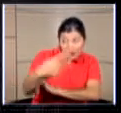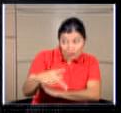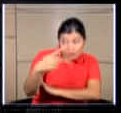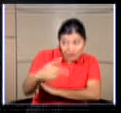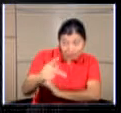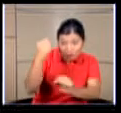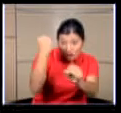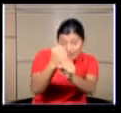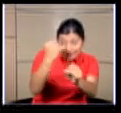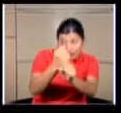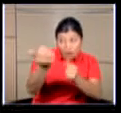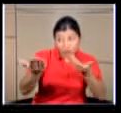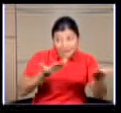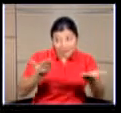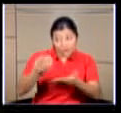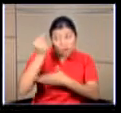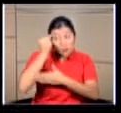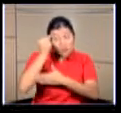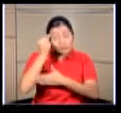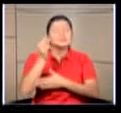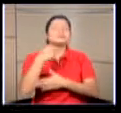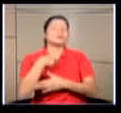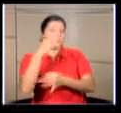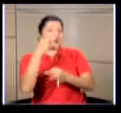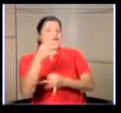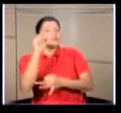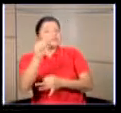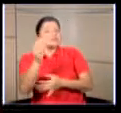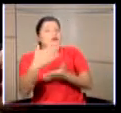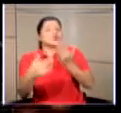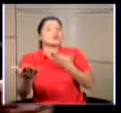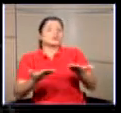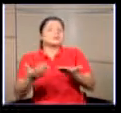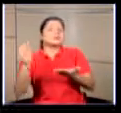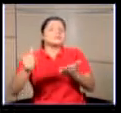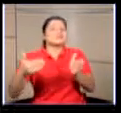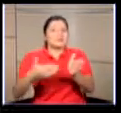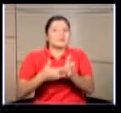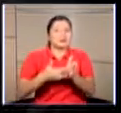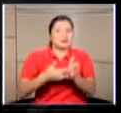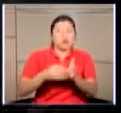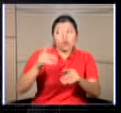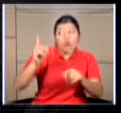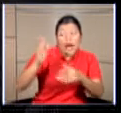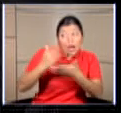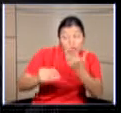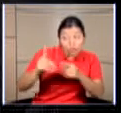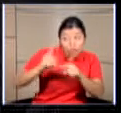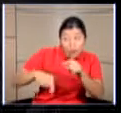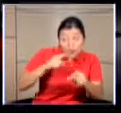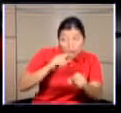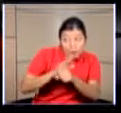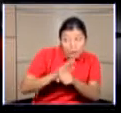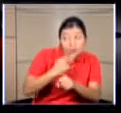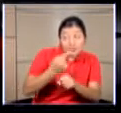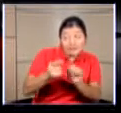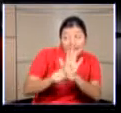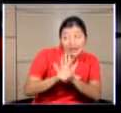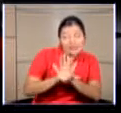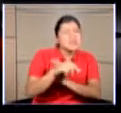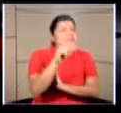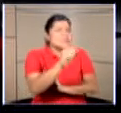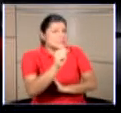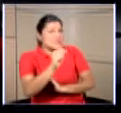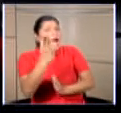Estado en esos momentos. Yo creo que en algunos rubros sí va a ser complicado poder trabajar. Mire, le pongo un ejemplo. No se va a poder cumplir con lo que manda la ley. Sí, se pueden cumplir